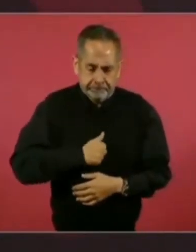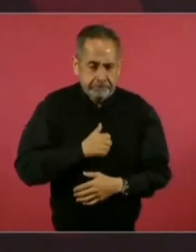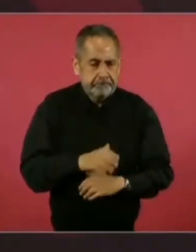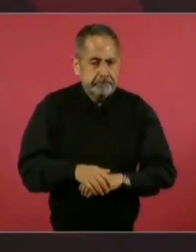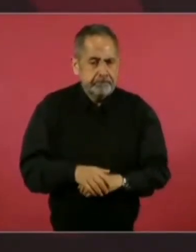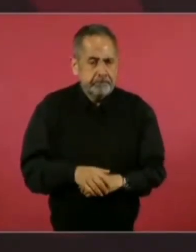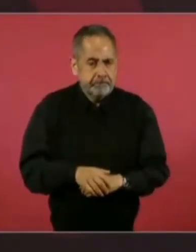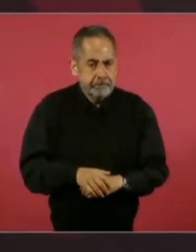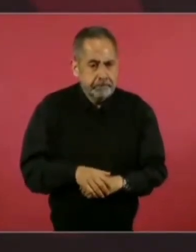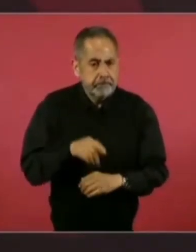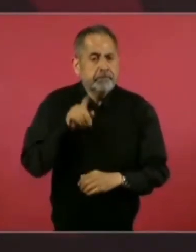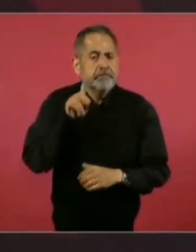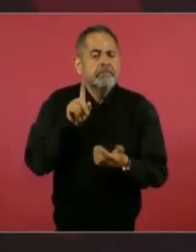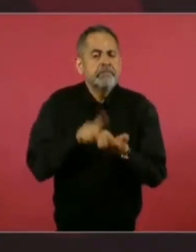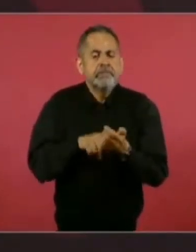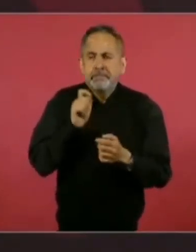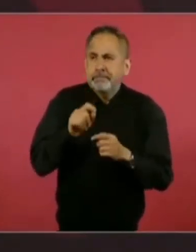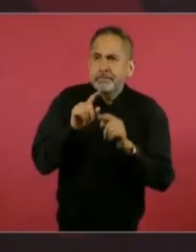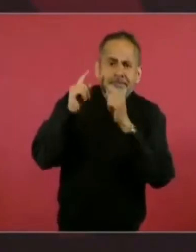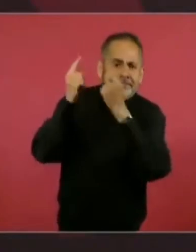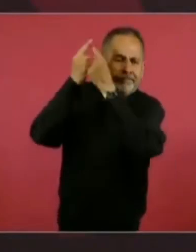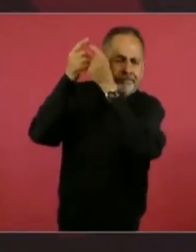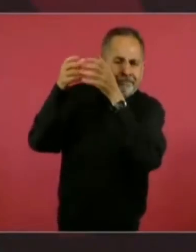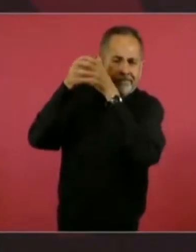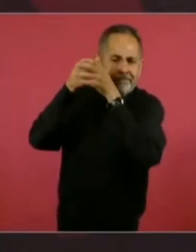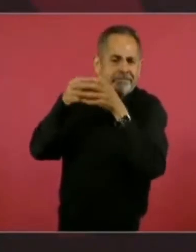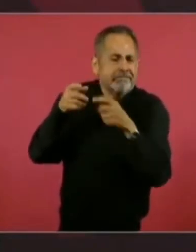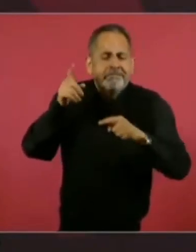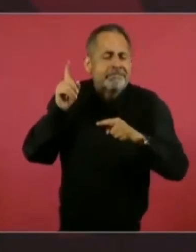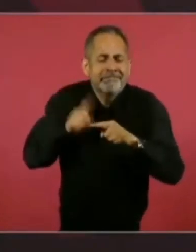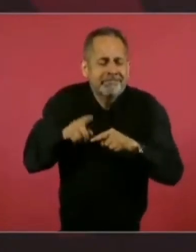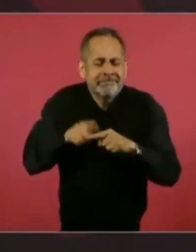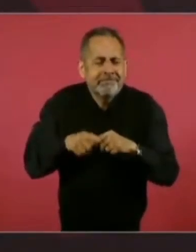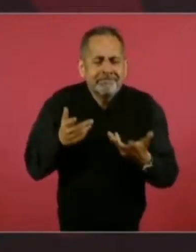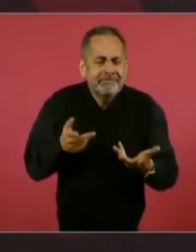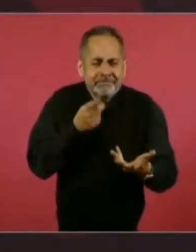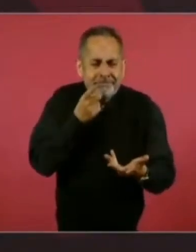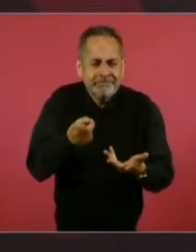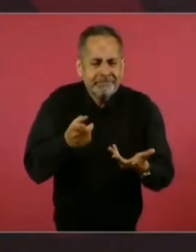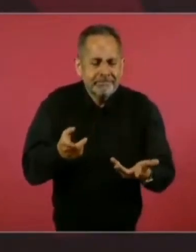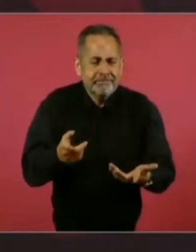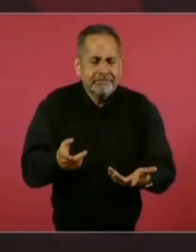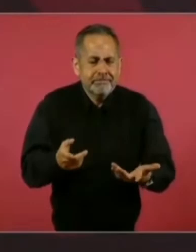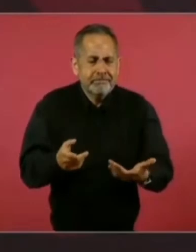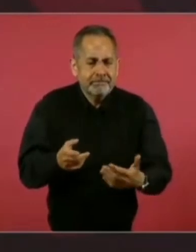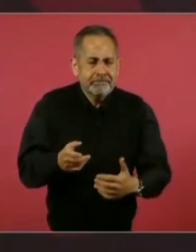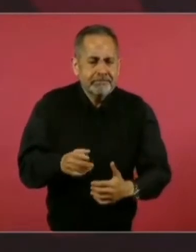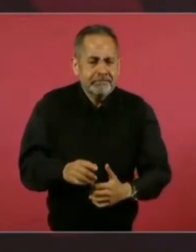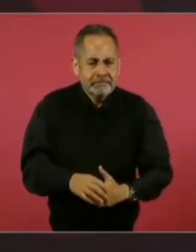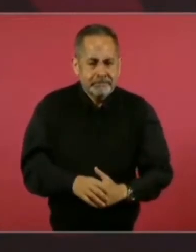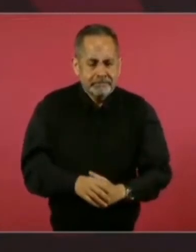cuando hablo de arriba, no solo hablo de